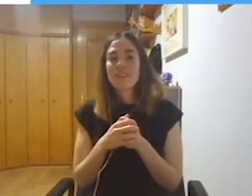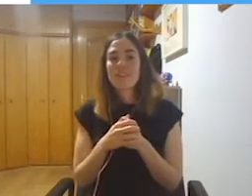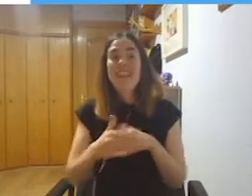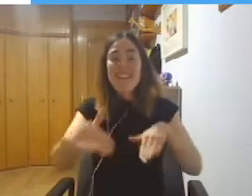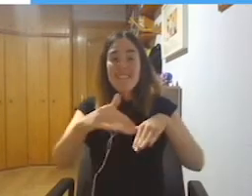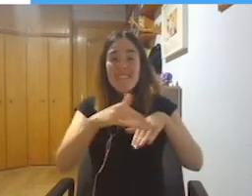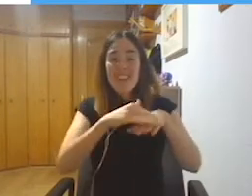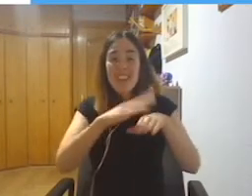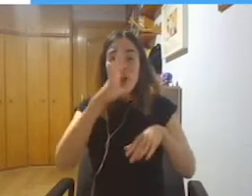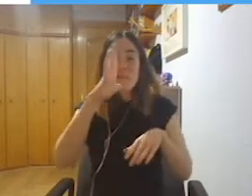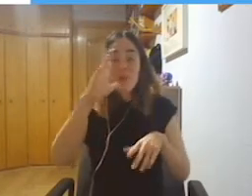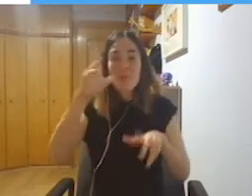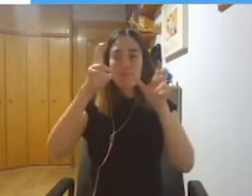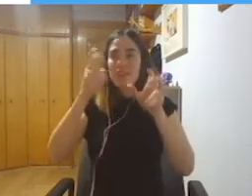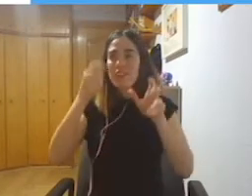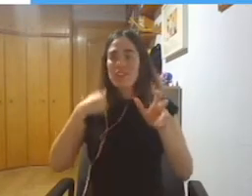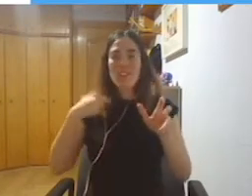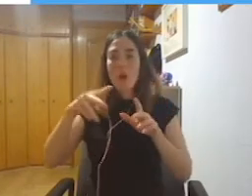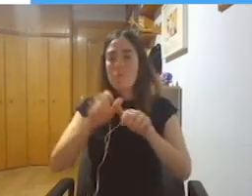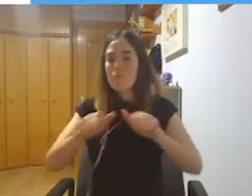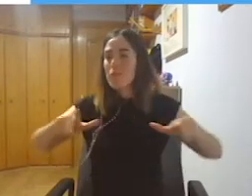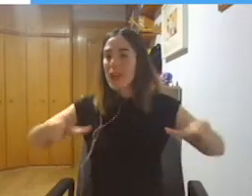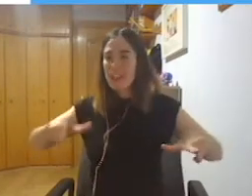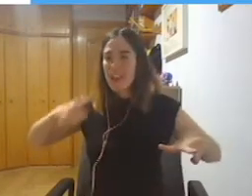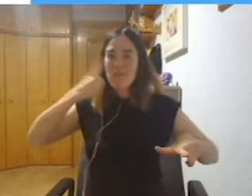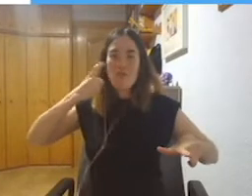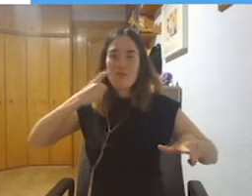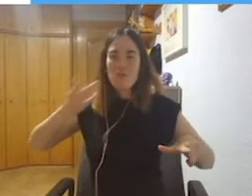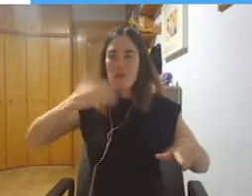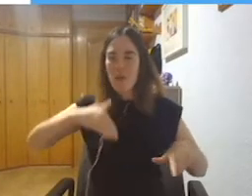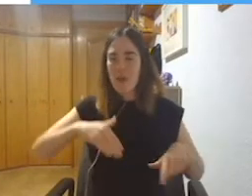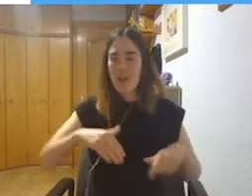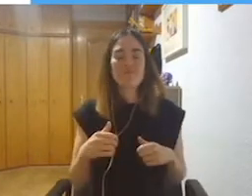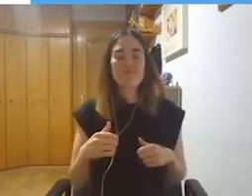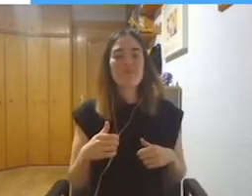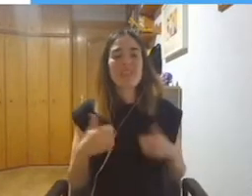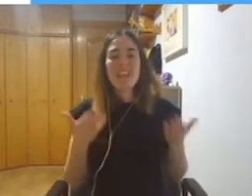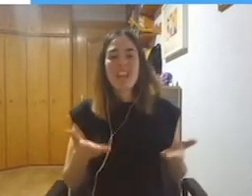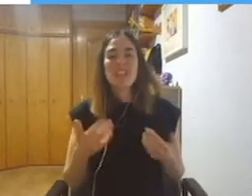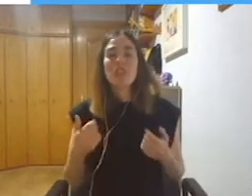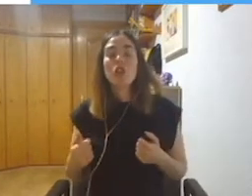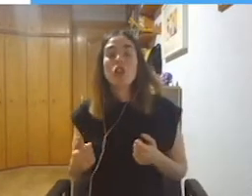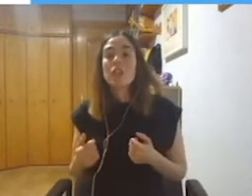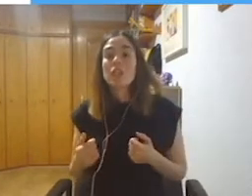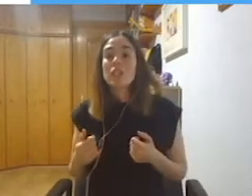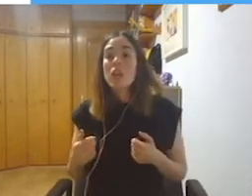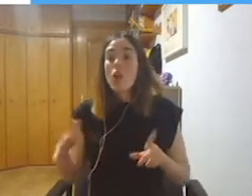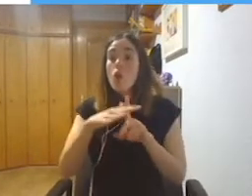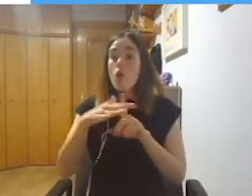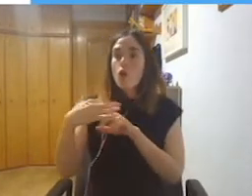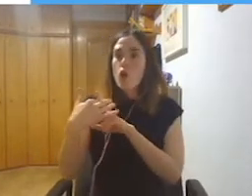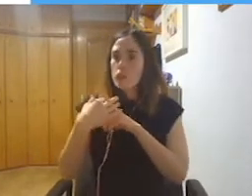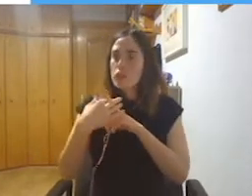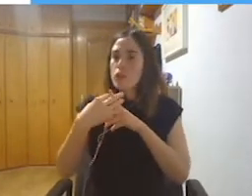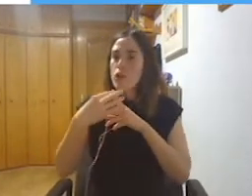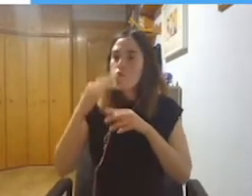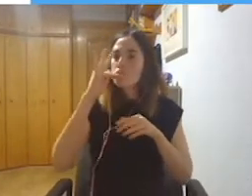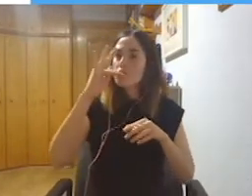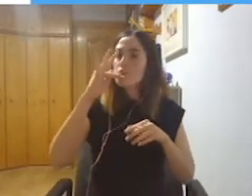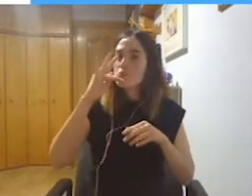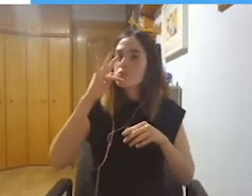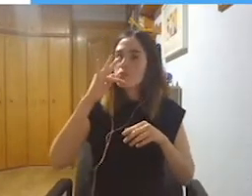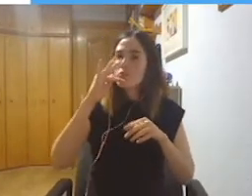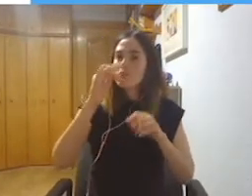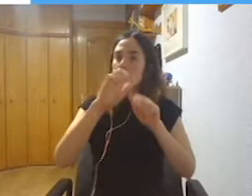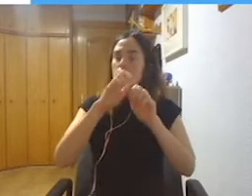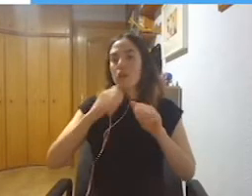perdón, es que me he sonado y como no estoy acostumbrada a esta plataforma. Lo que sucede es que estamos en una posición bastante favorable respecto